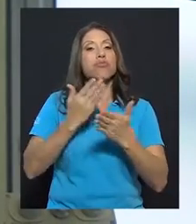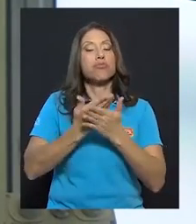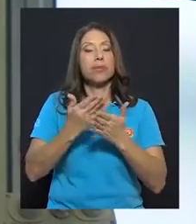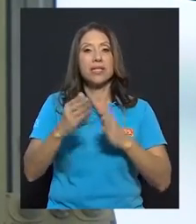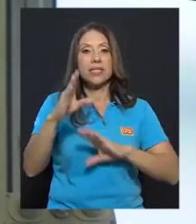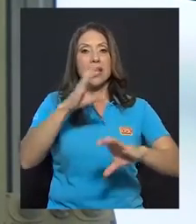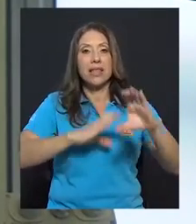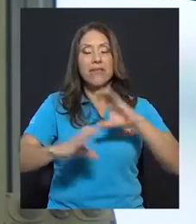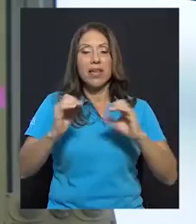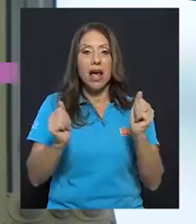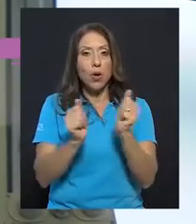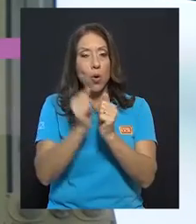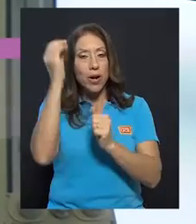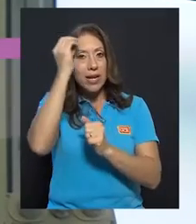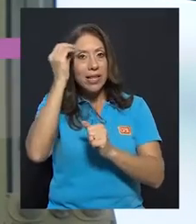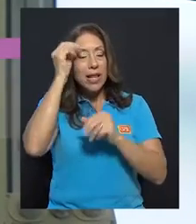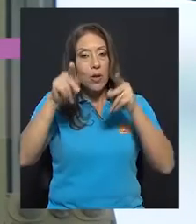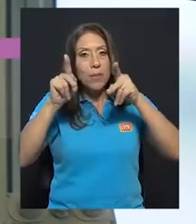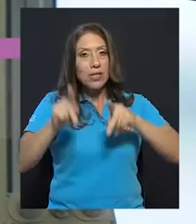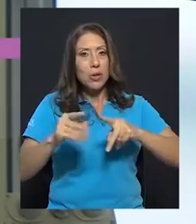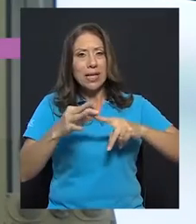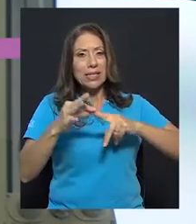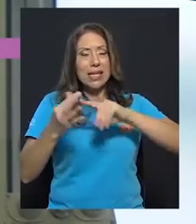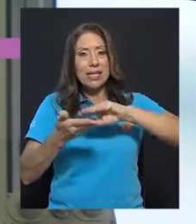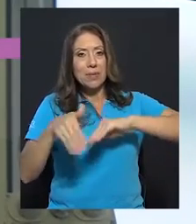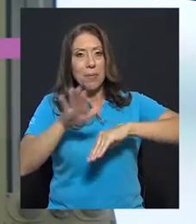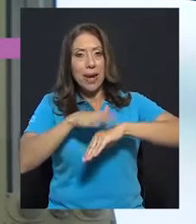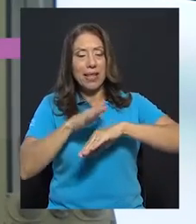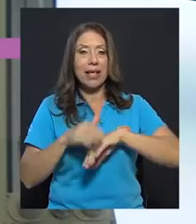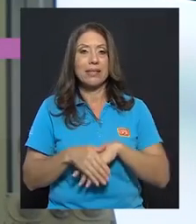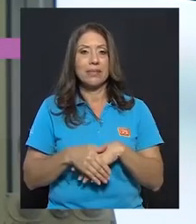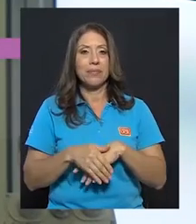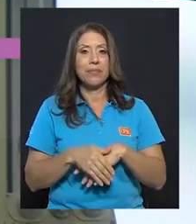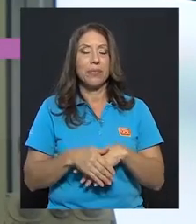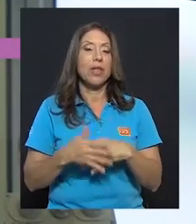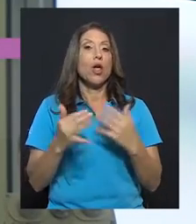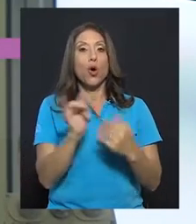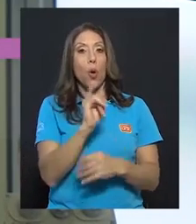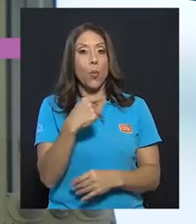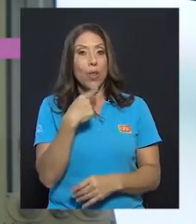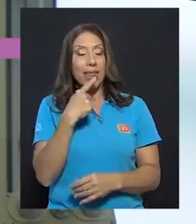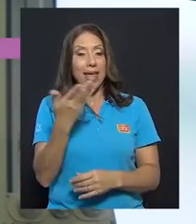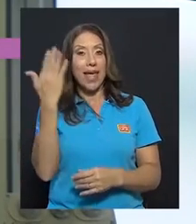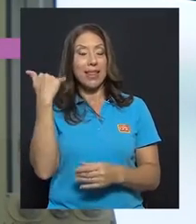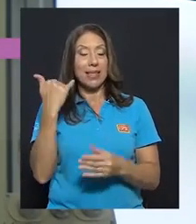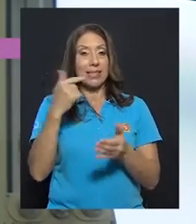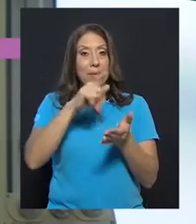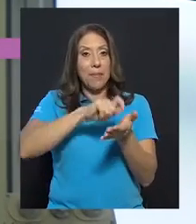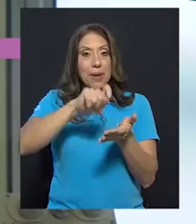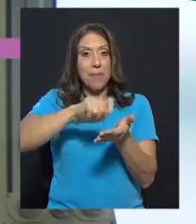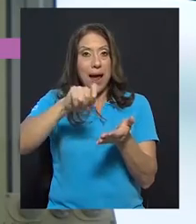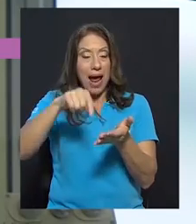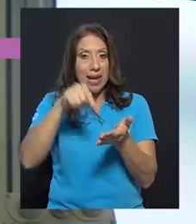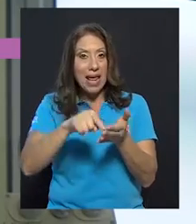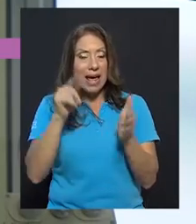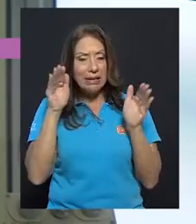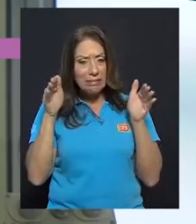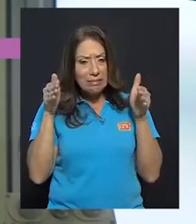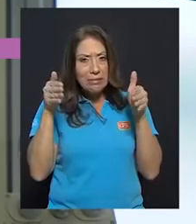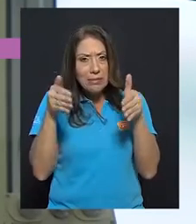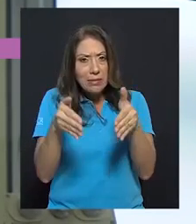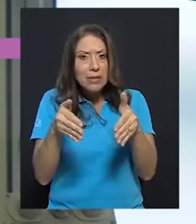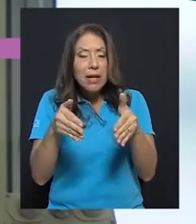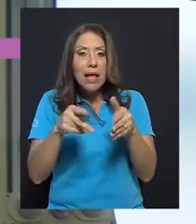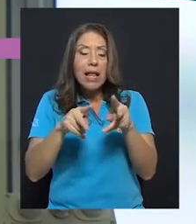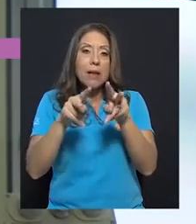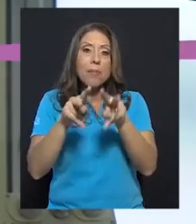y con el criterio de personas expertas en la temática. En cuanto a contenidos, como ya lo dije, en primaria nos centramos de